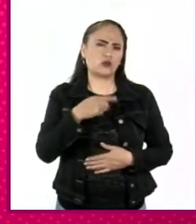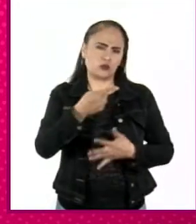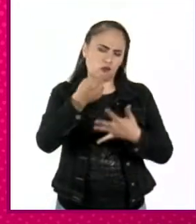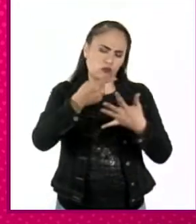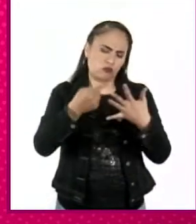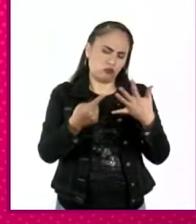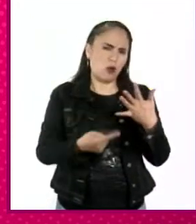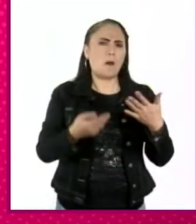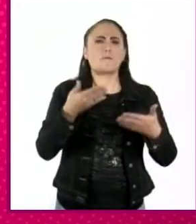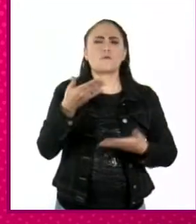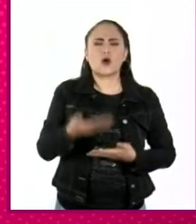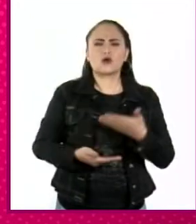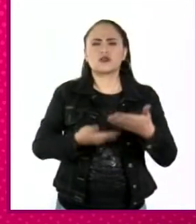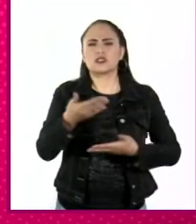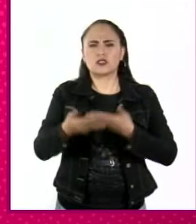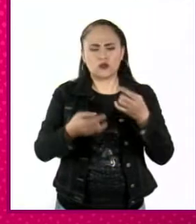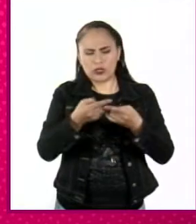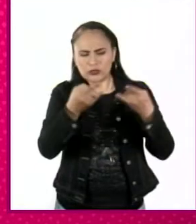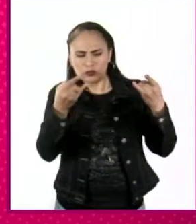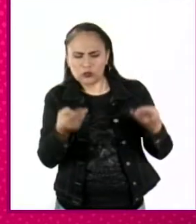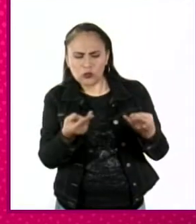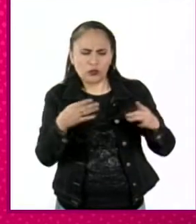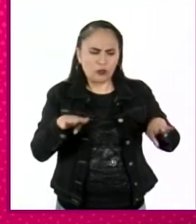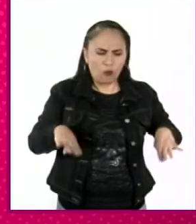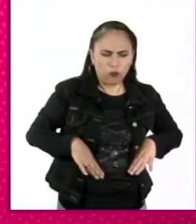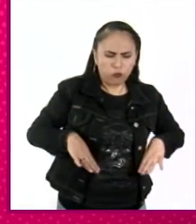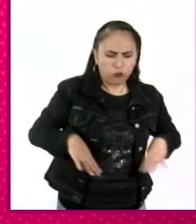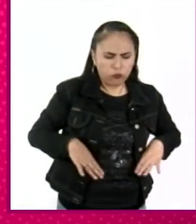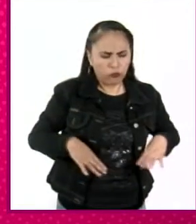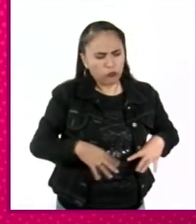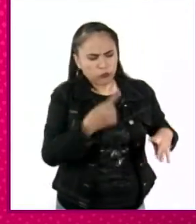particularidades de un proceso histórico y poder rescatar